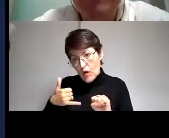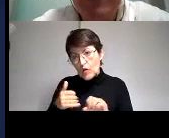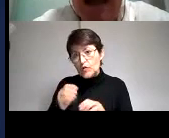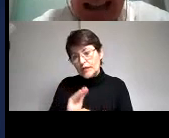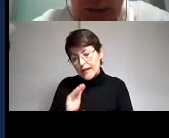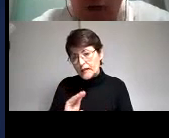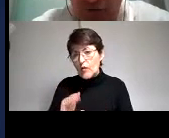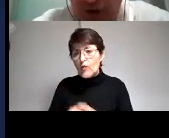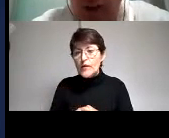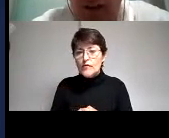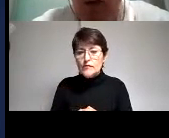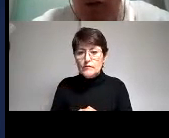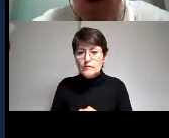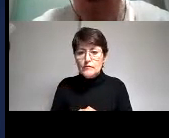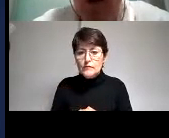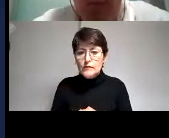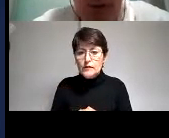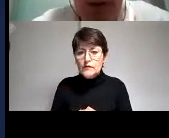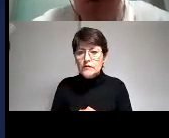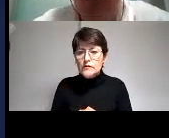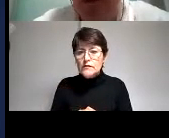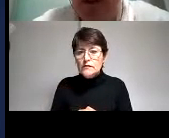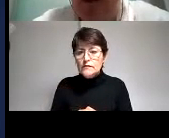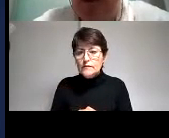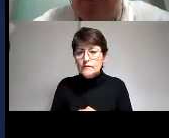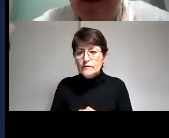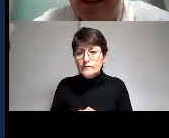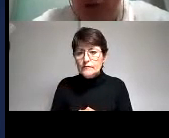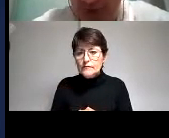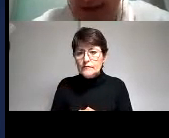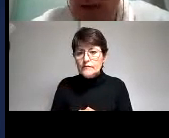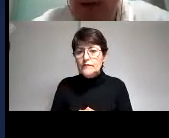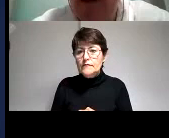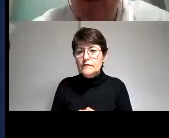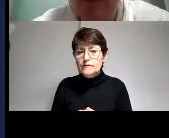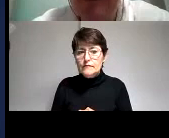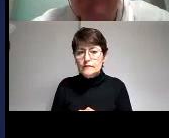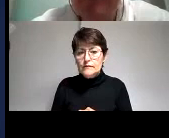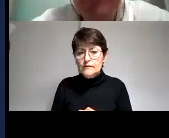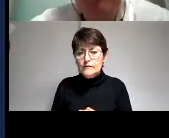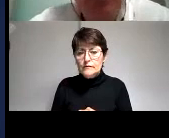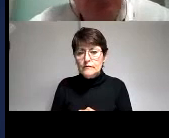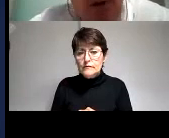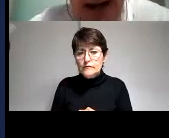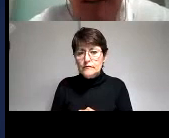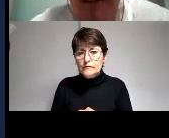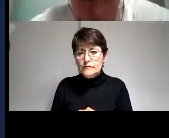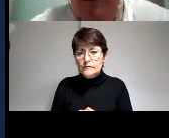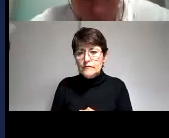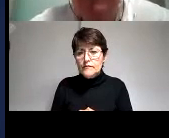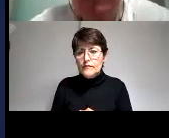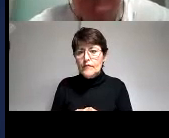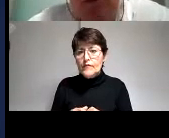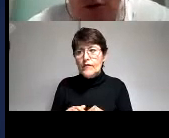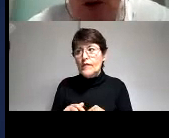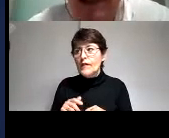bacteria. Hay algunos estudios que se han hecho con Crohn y con probióticos, con bacterias concretas, con cepas concretas, pero fuera de esas